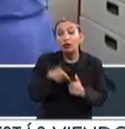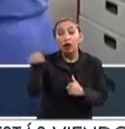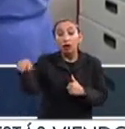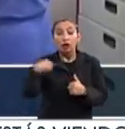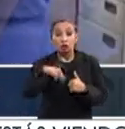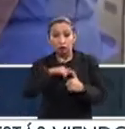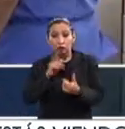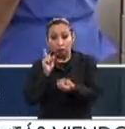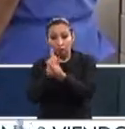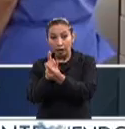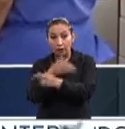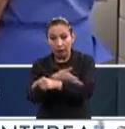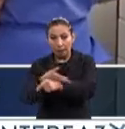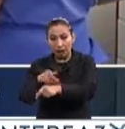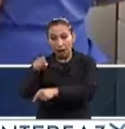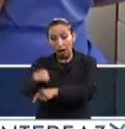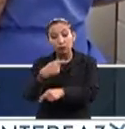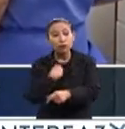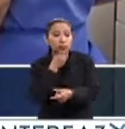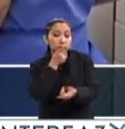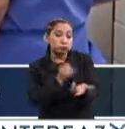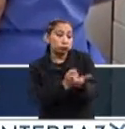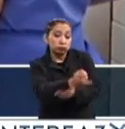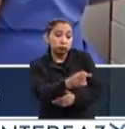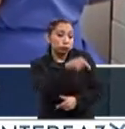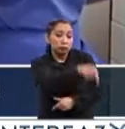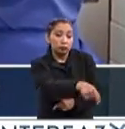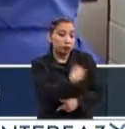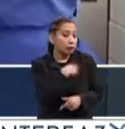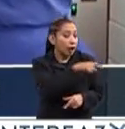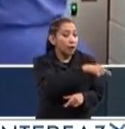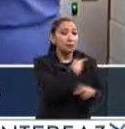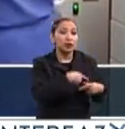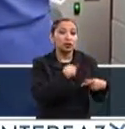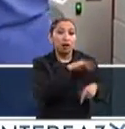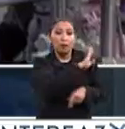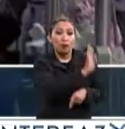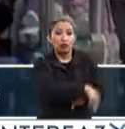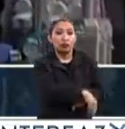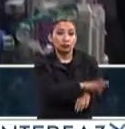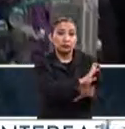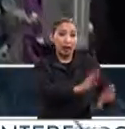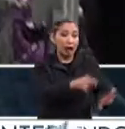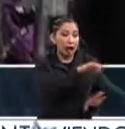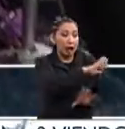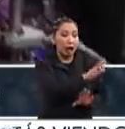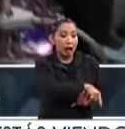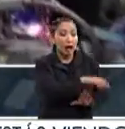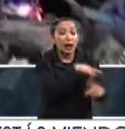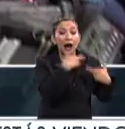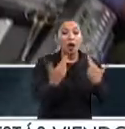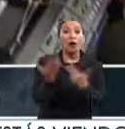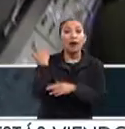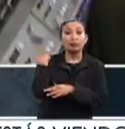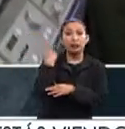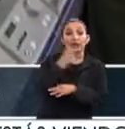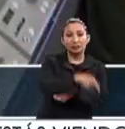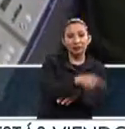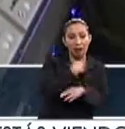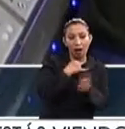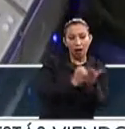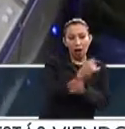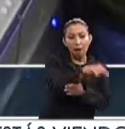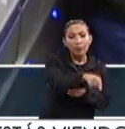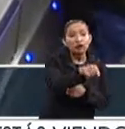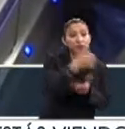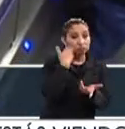los familiares directos de tomar la última decisión, aun cuando esta persona haya decidido donar sus órganos. Sin